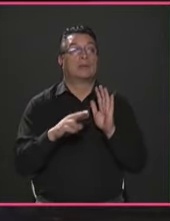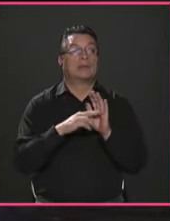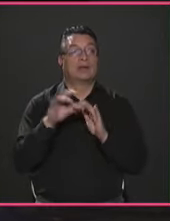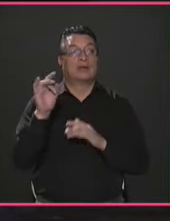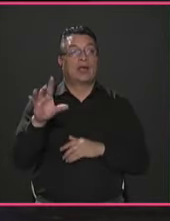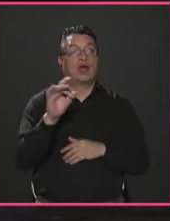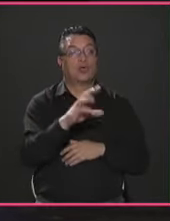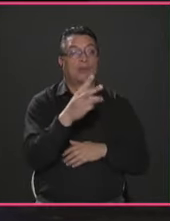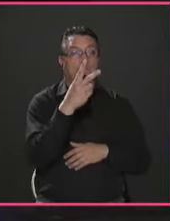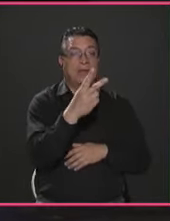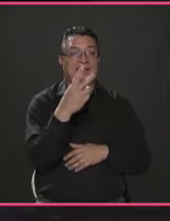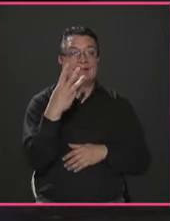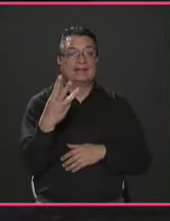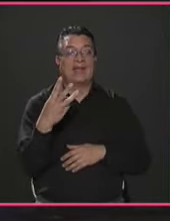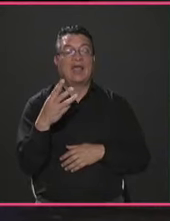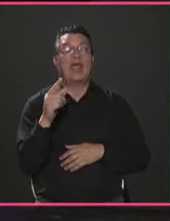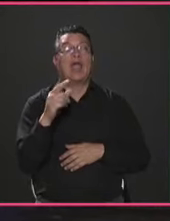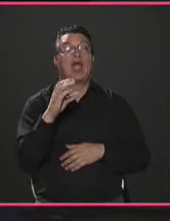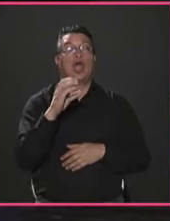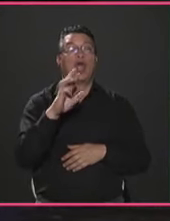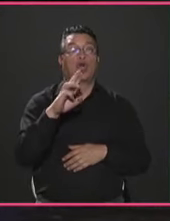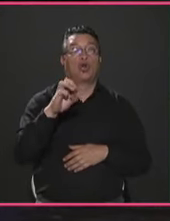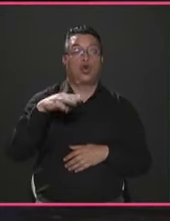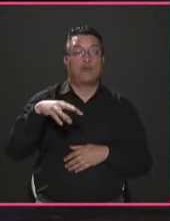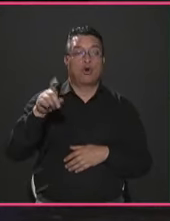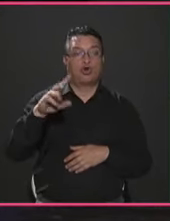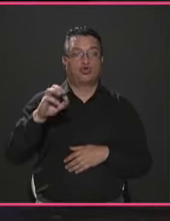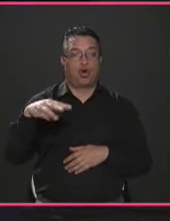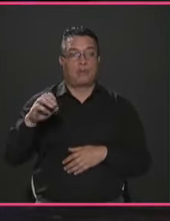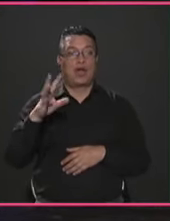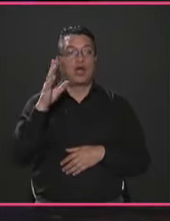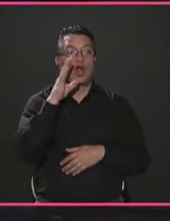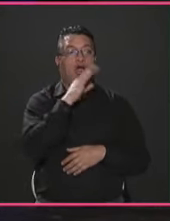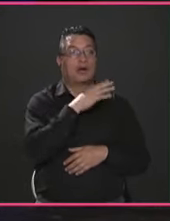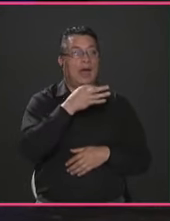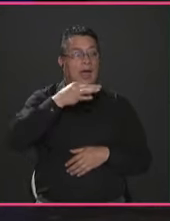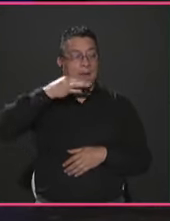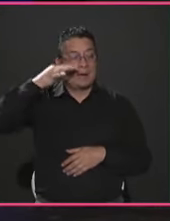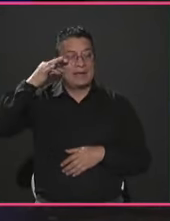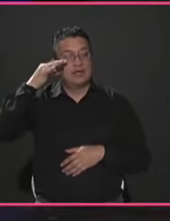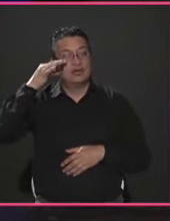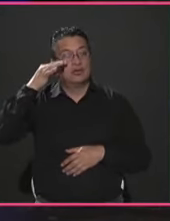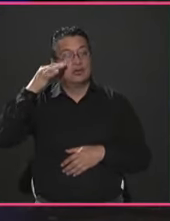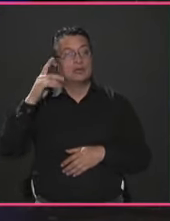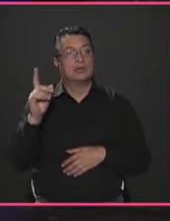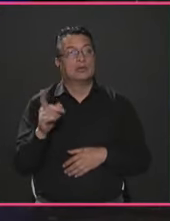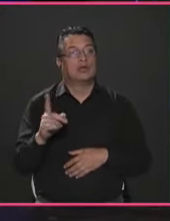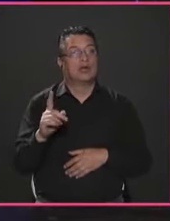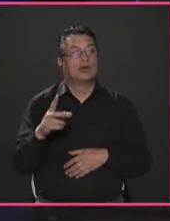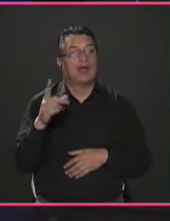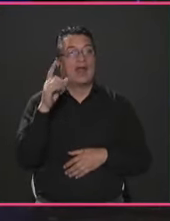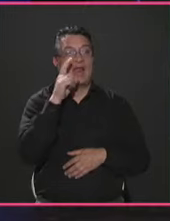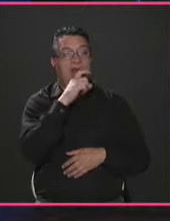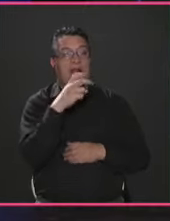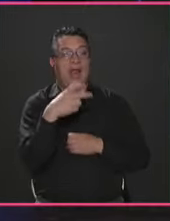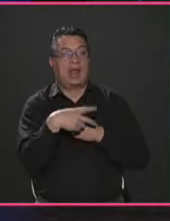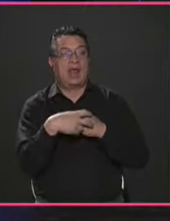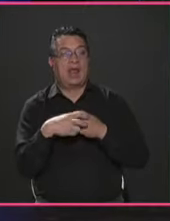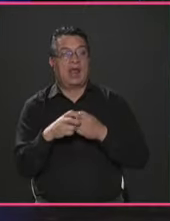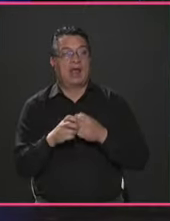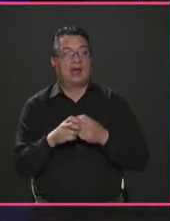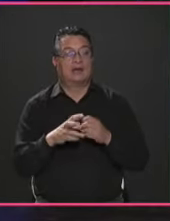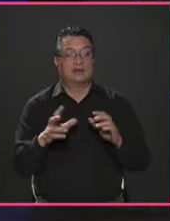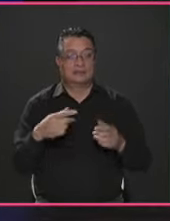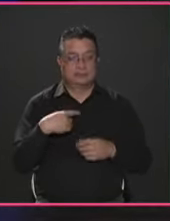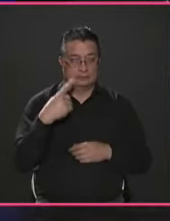23 cromosomas en color eh amarillo no Naranjo gracias